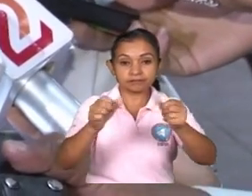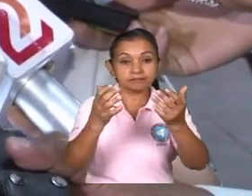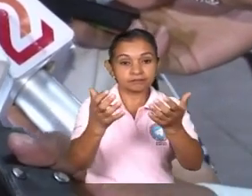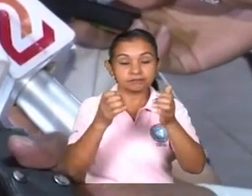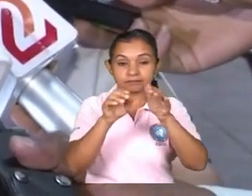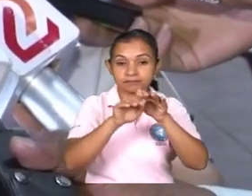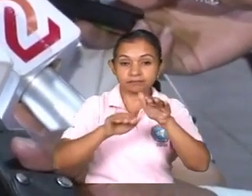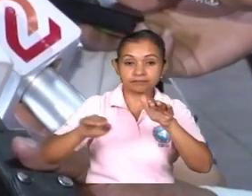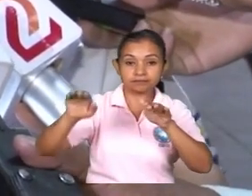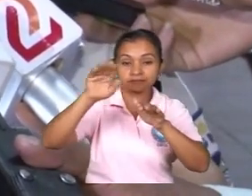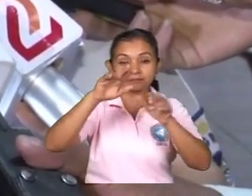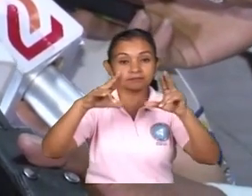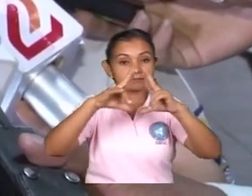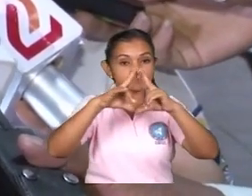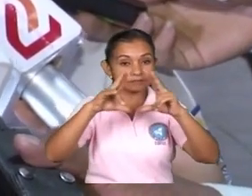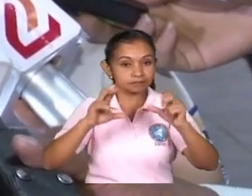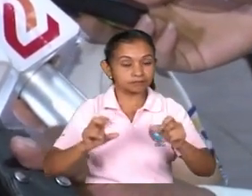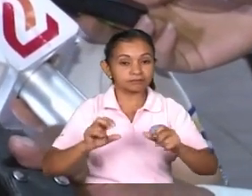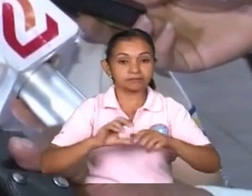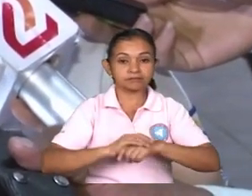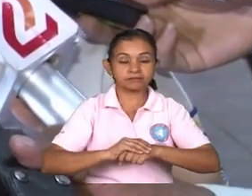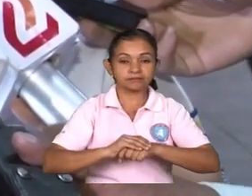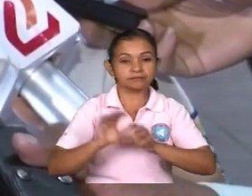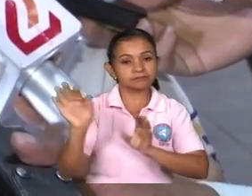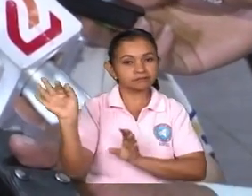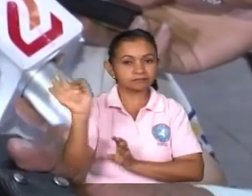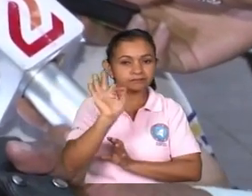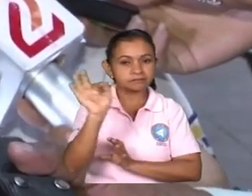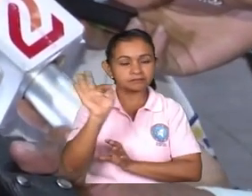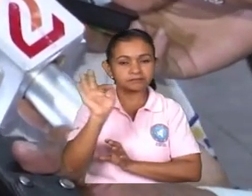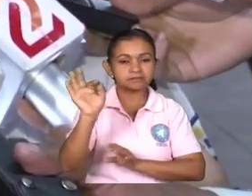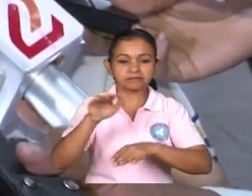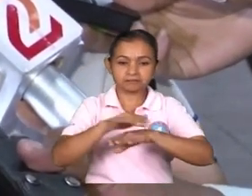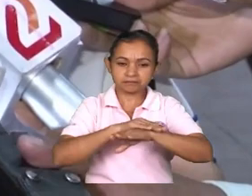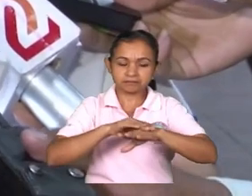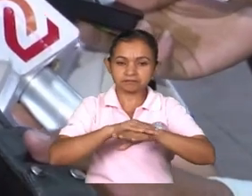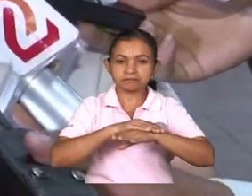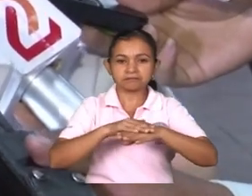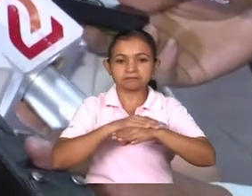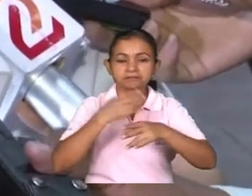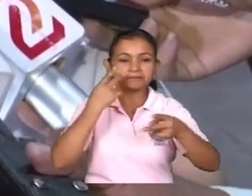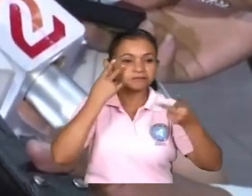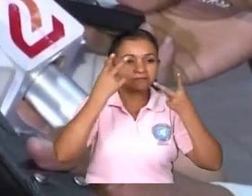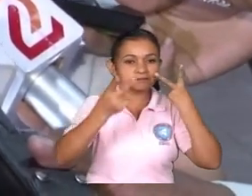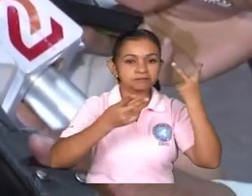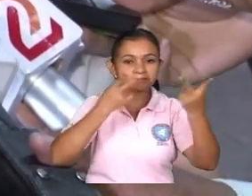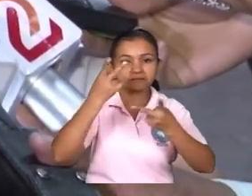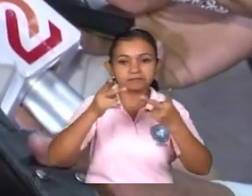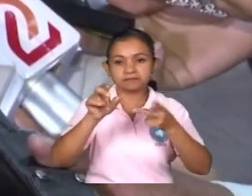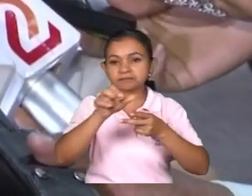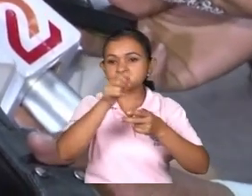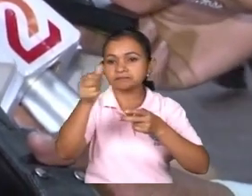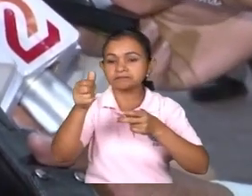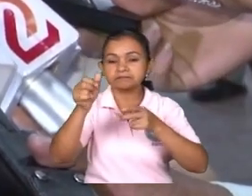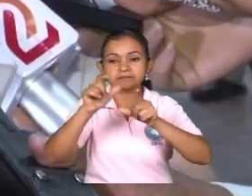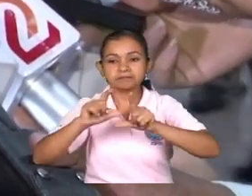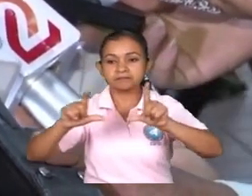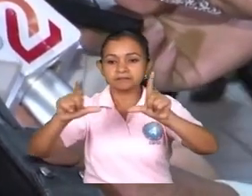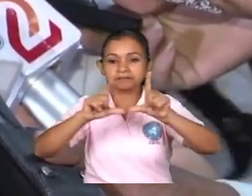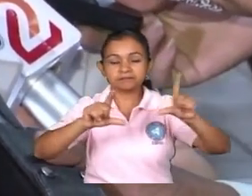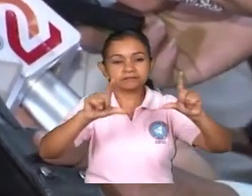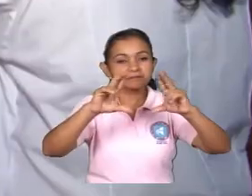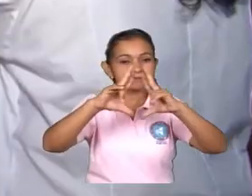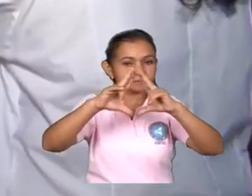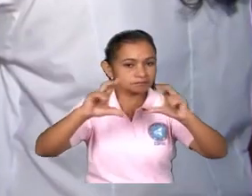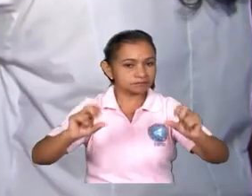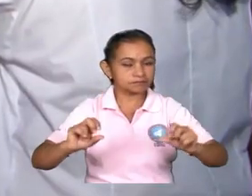más tiempo en el país de manera legal, visitando otros lugares del país de